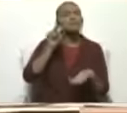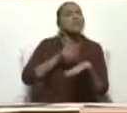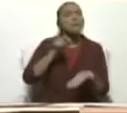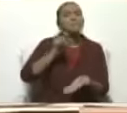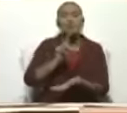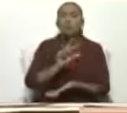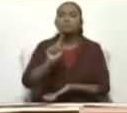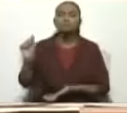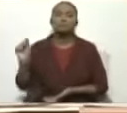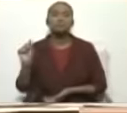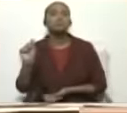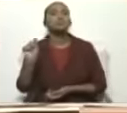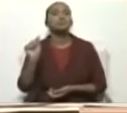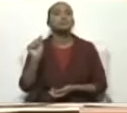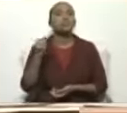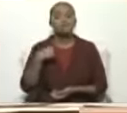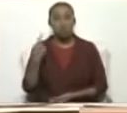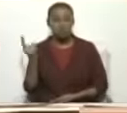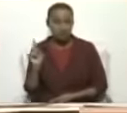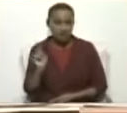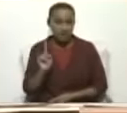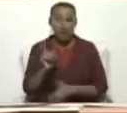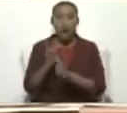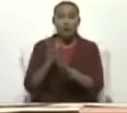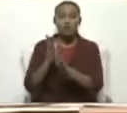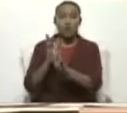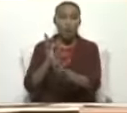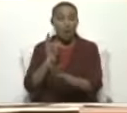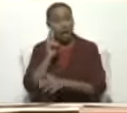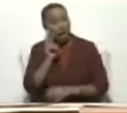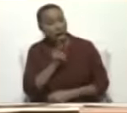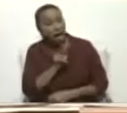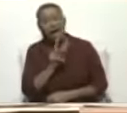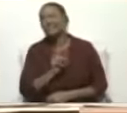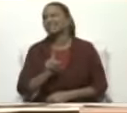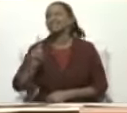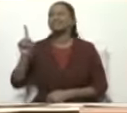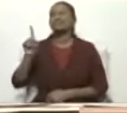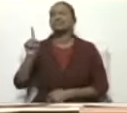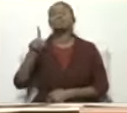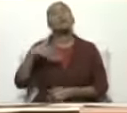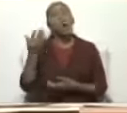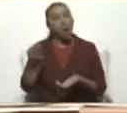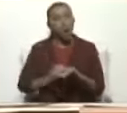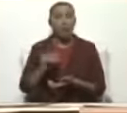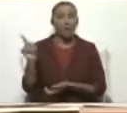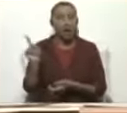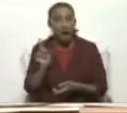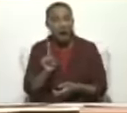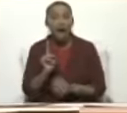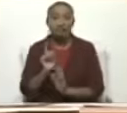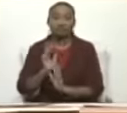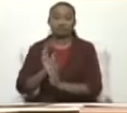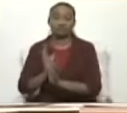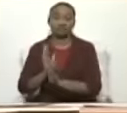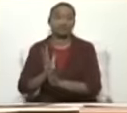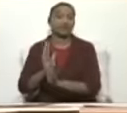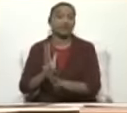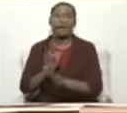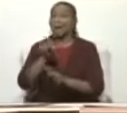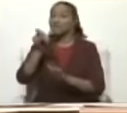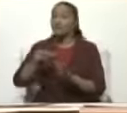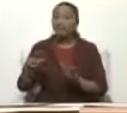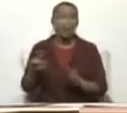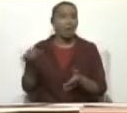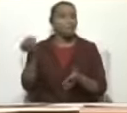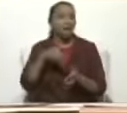misma cola. Volví a ir, decidí quedarme, porque si no, no iba a votar, ¿eh? La gente llegaba y llegaba y